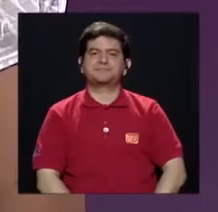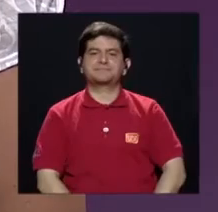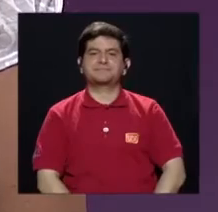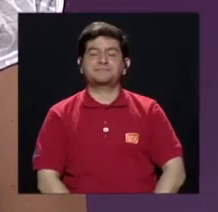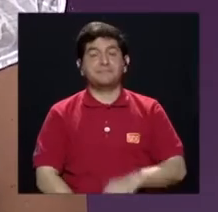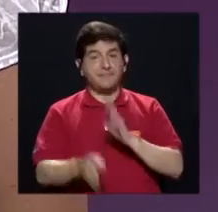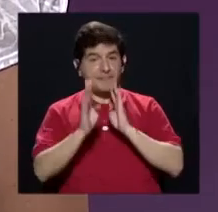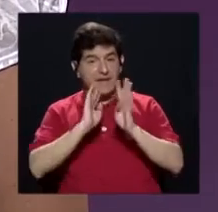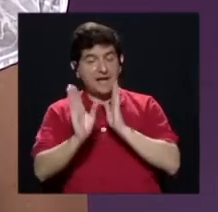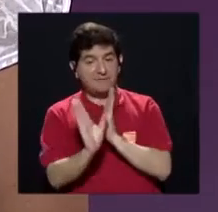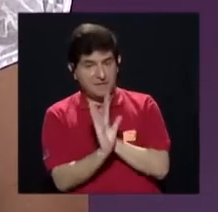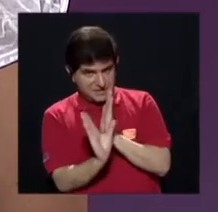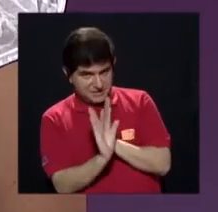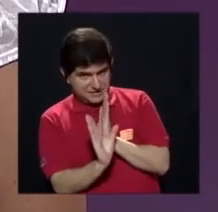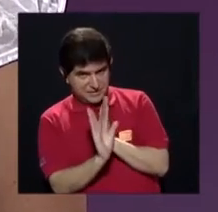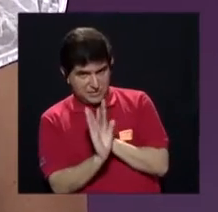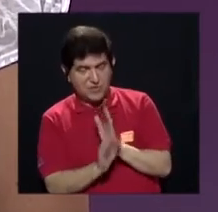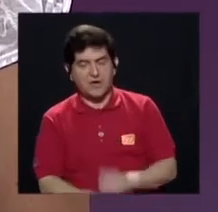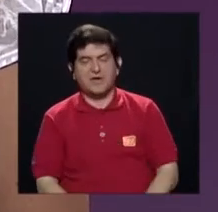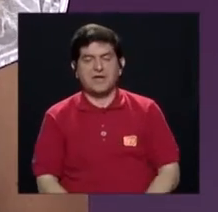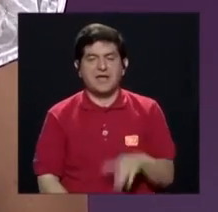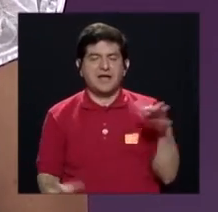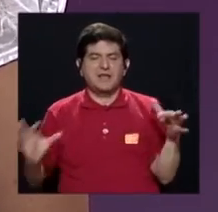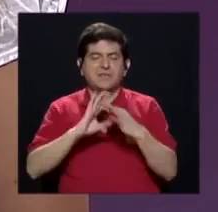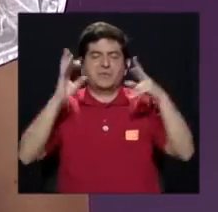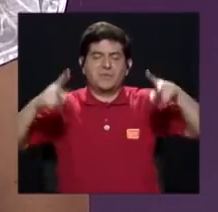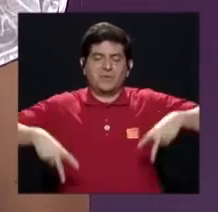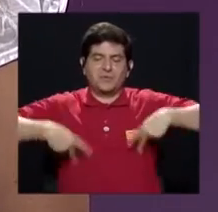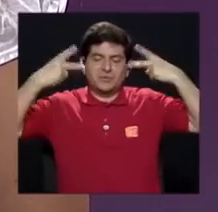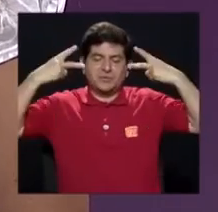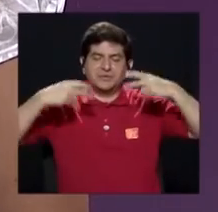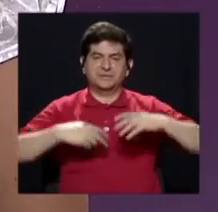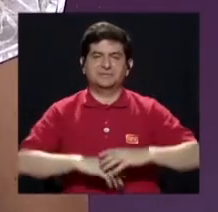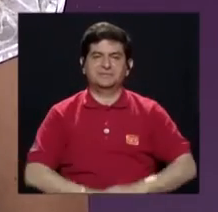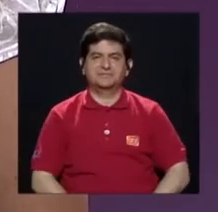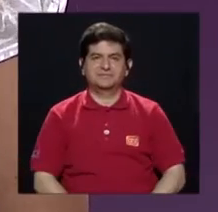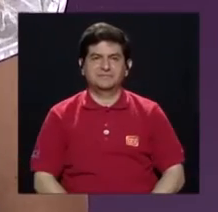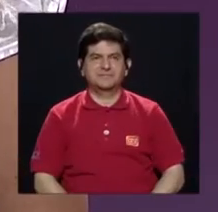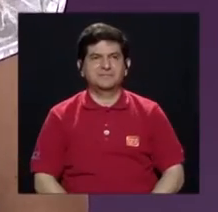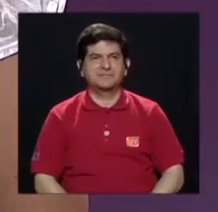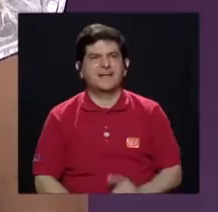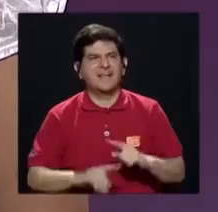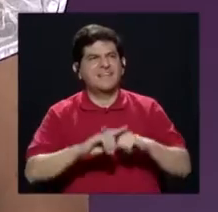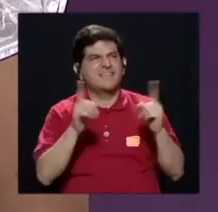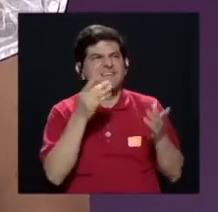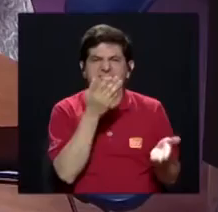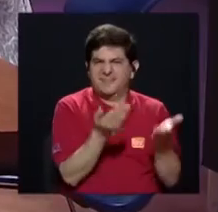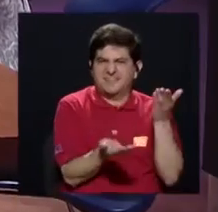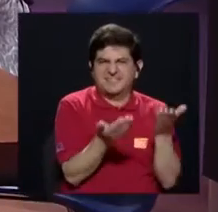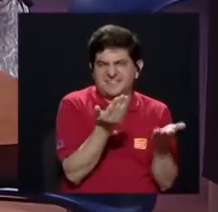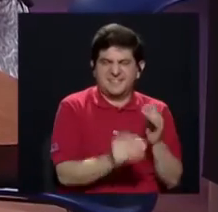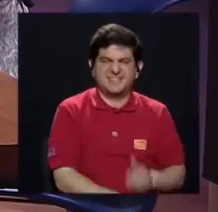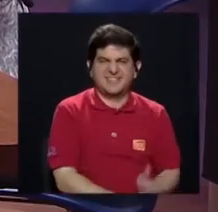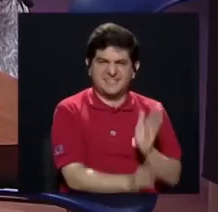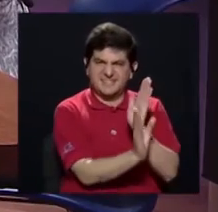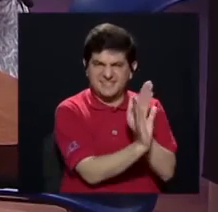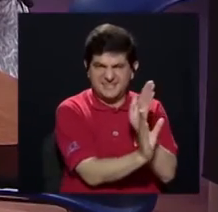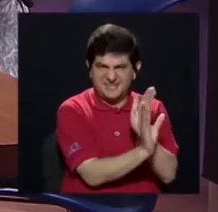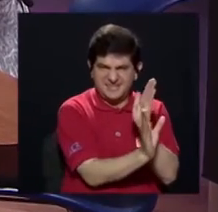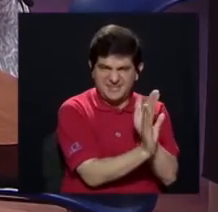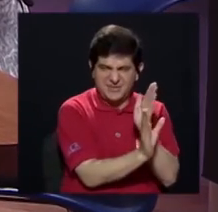Para hablar de la psicología transpersonal, ¿cuál sería la diferencia entre la